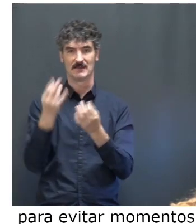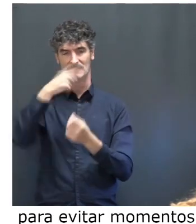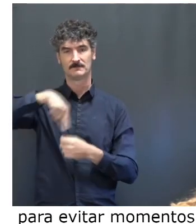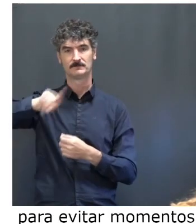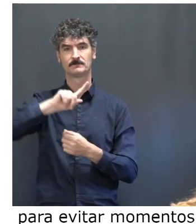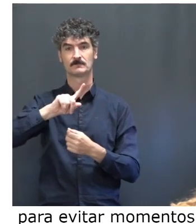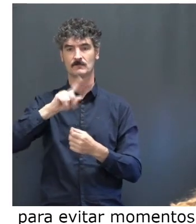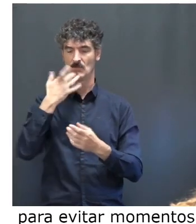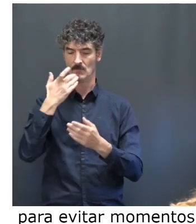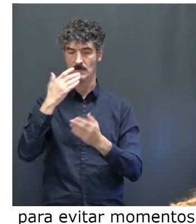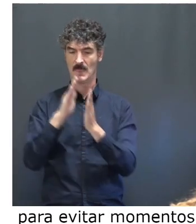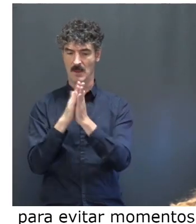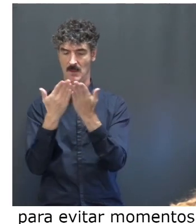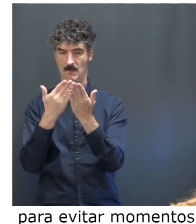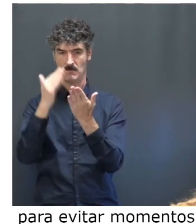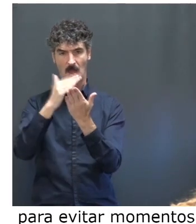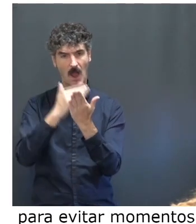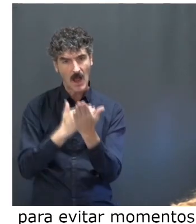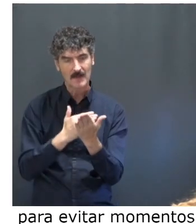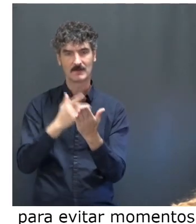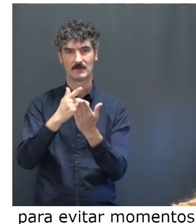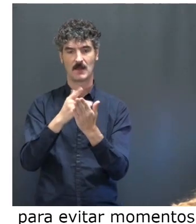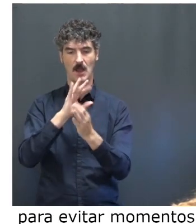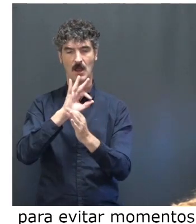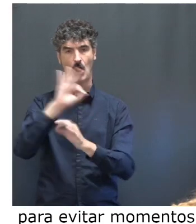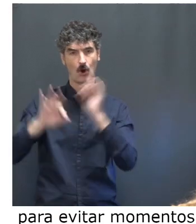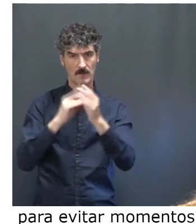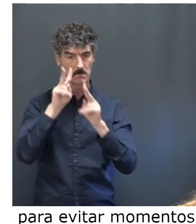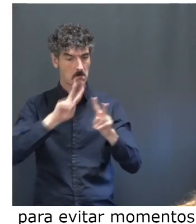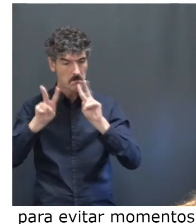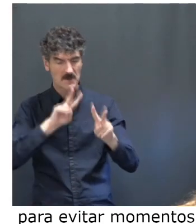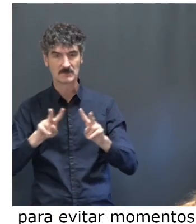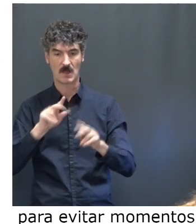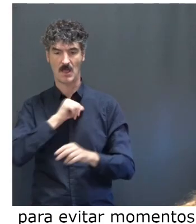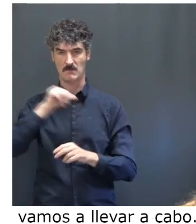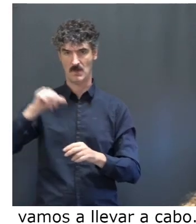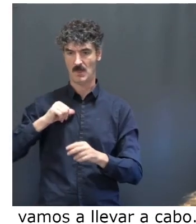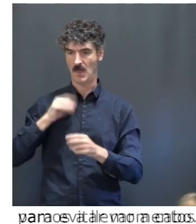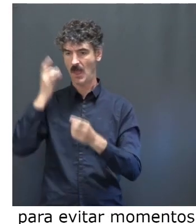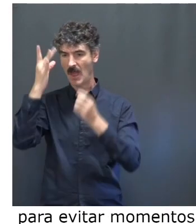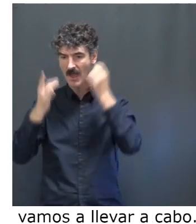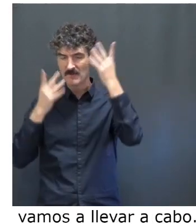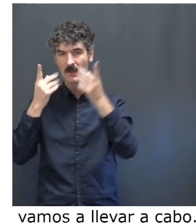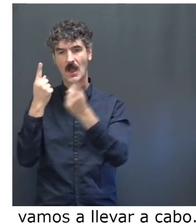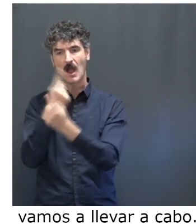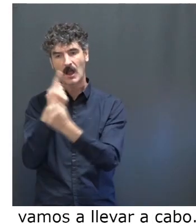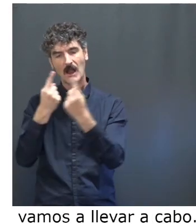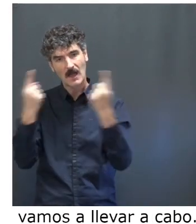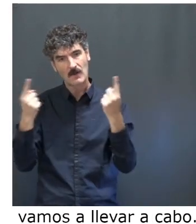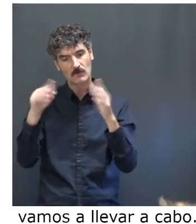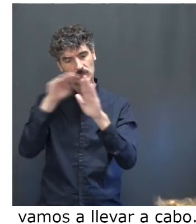una agenda organizada de forma visual, y luego independientemente cada una de las actividades, ¿no?, que se estén realizando en cada una de